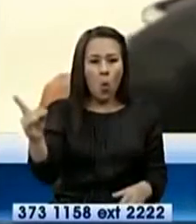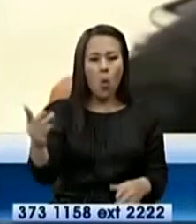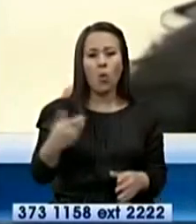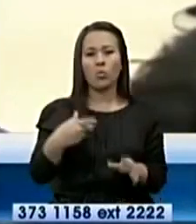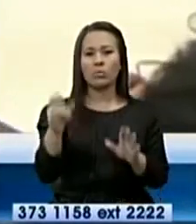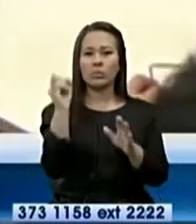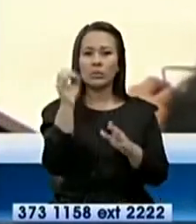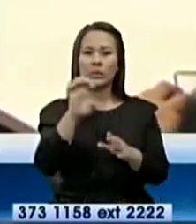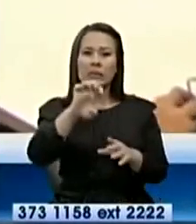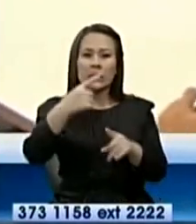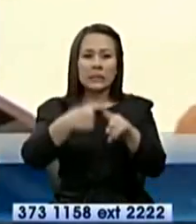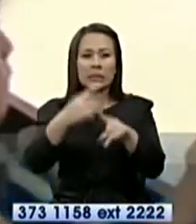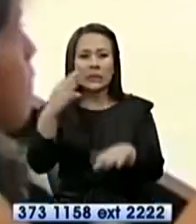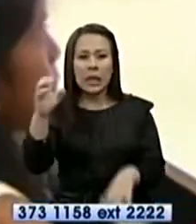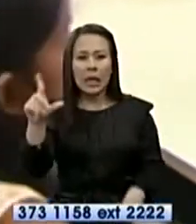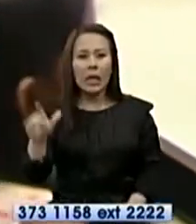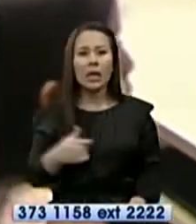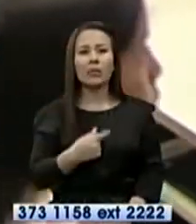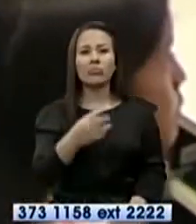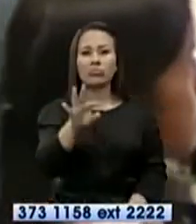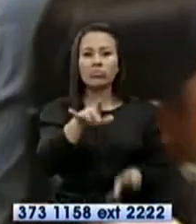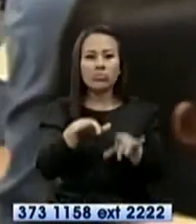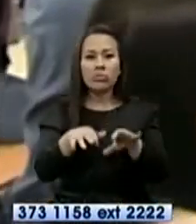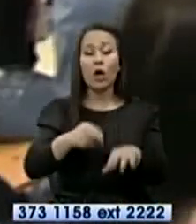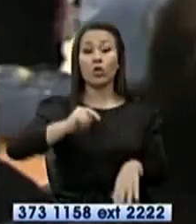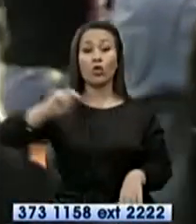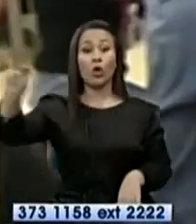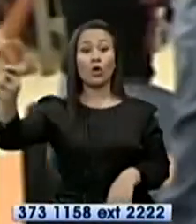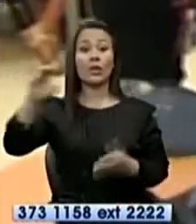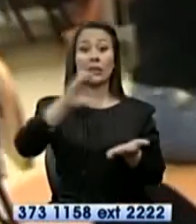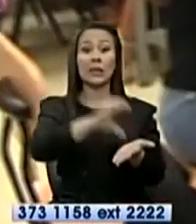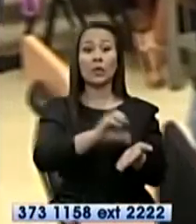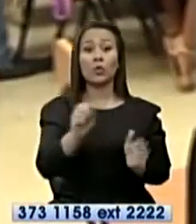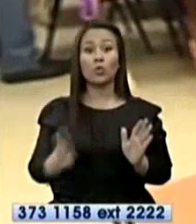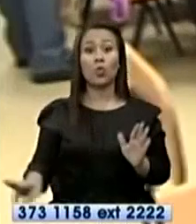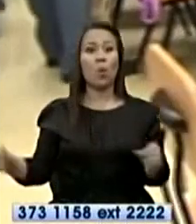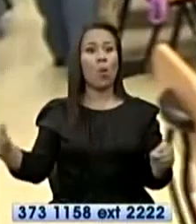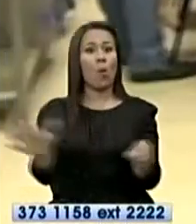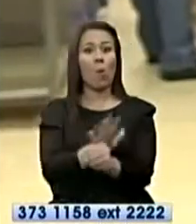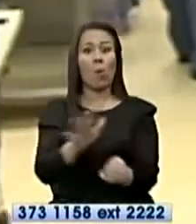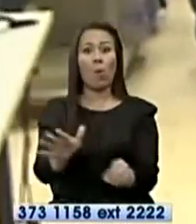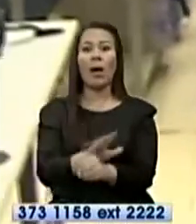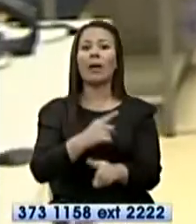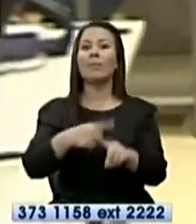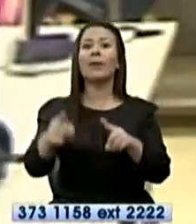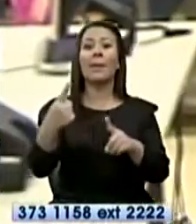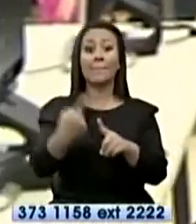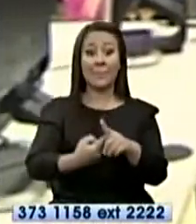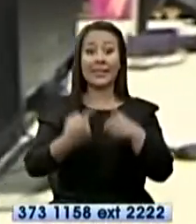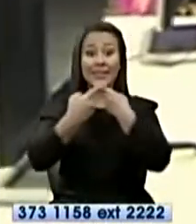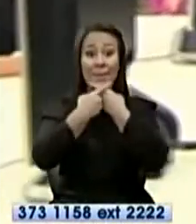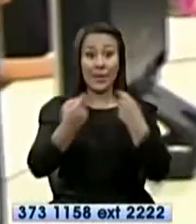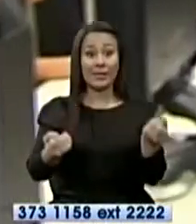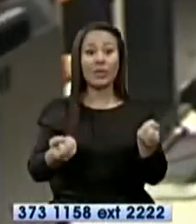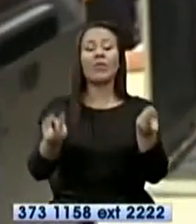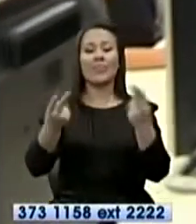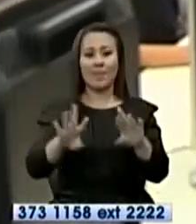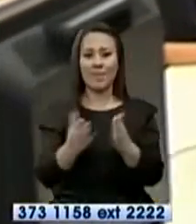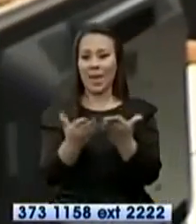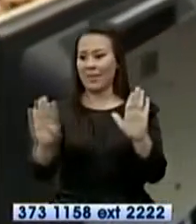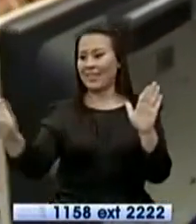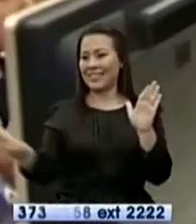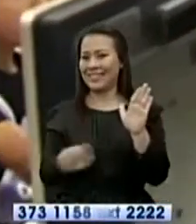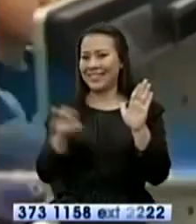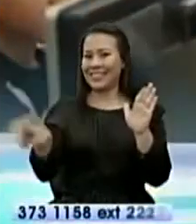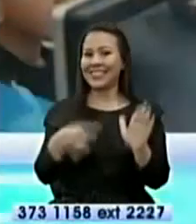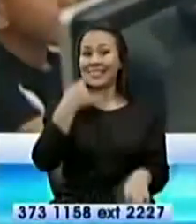En estos momentos todos los cursos del norte, centro y sur están copados, pero en el mes de marzo se abrirán para captar a más